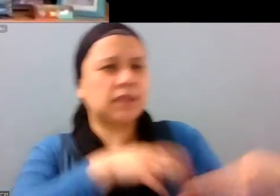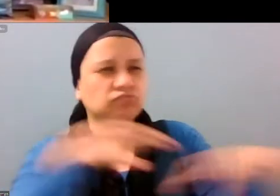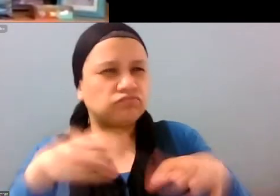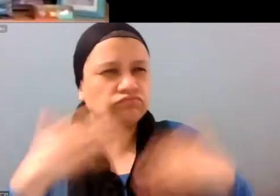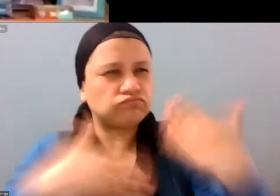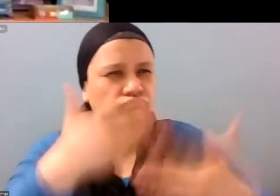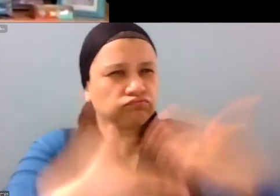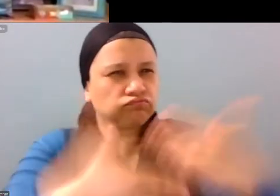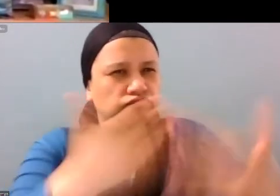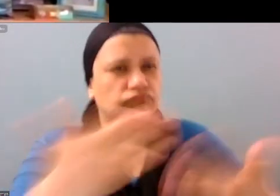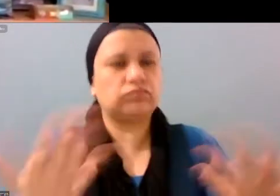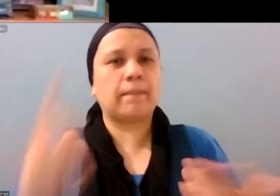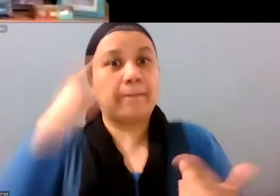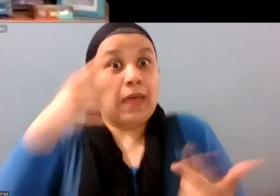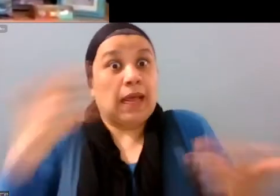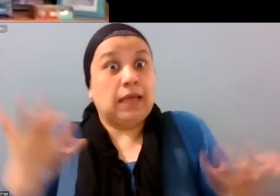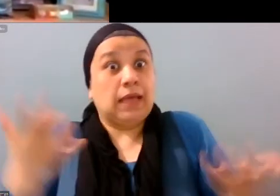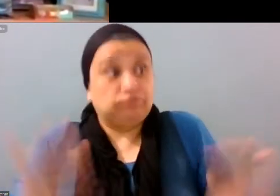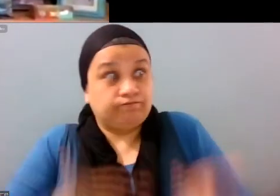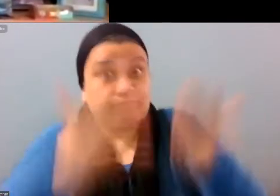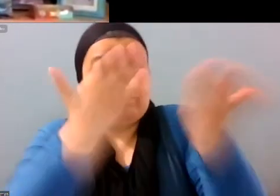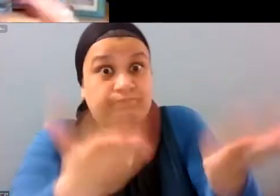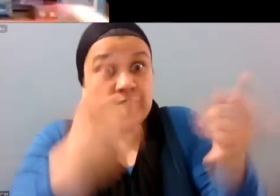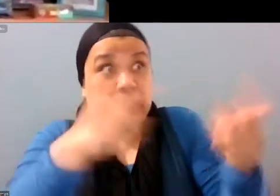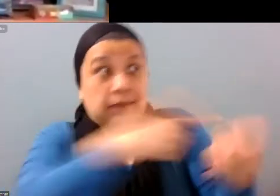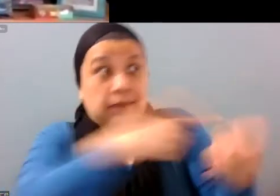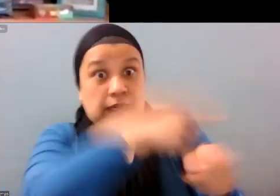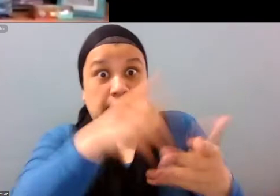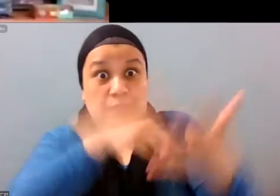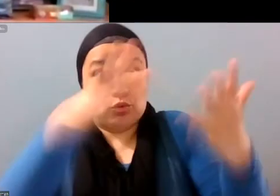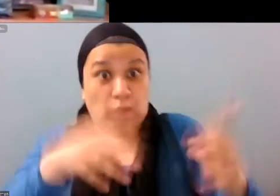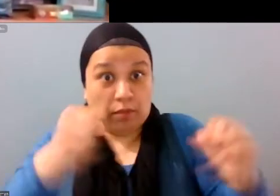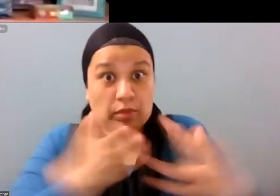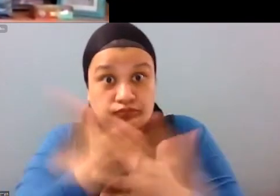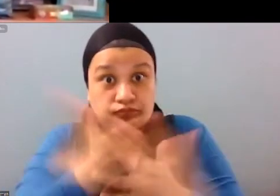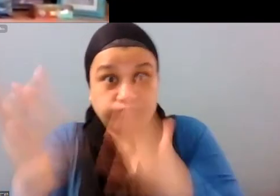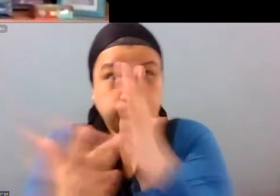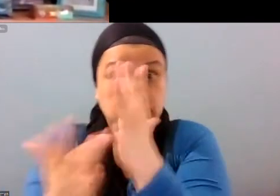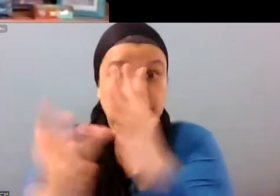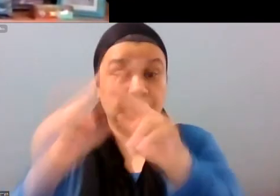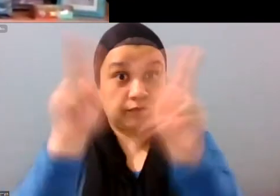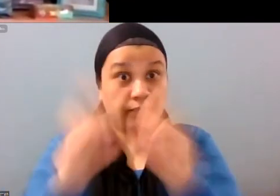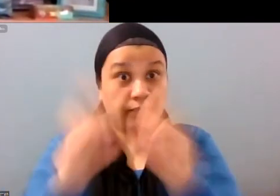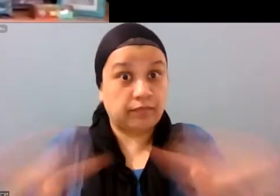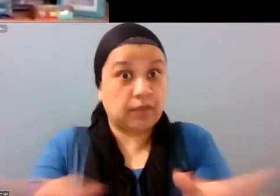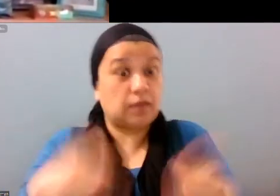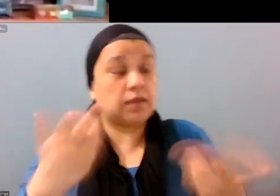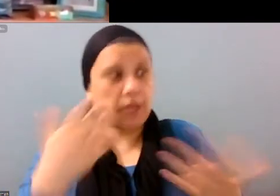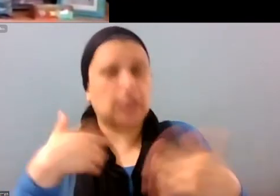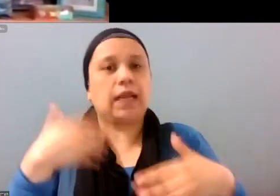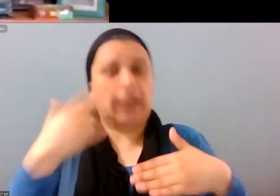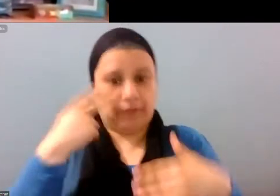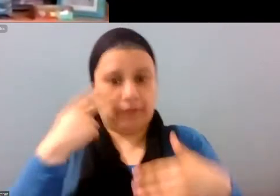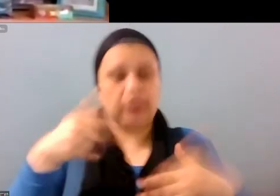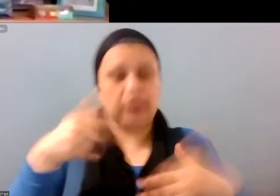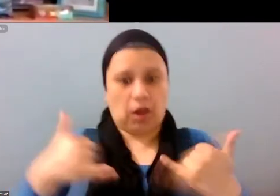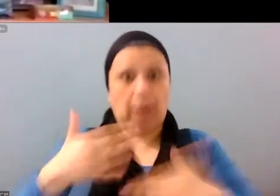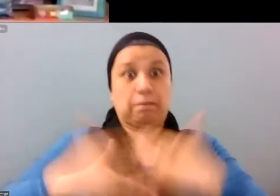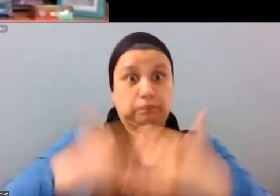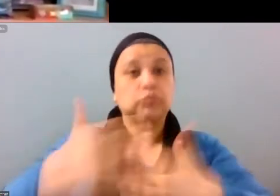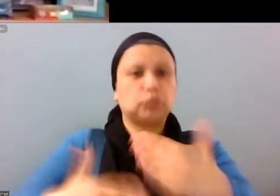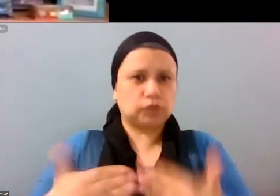procurar el acceso de los estudiantes teniendo claro que en el camino de este proceso se